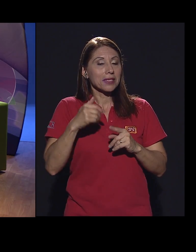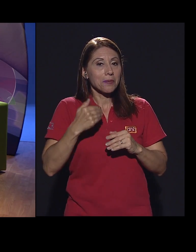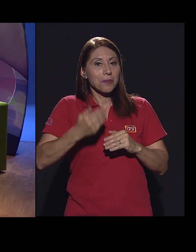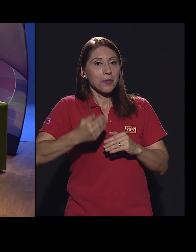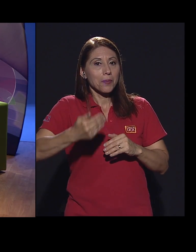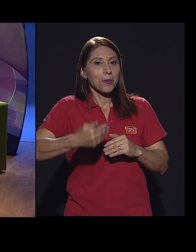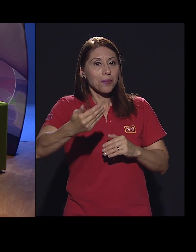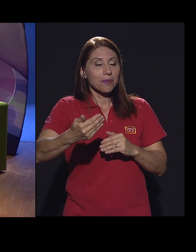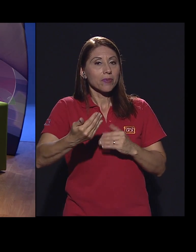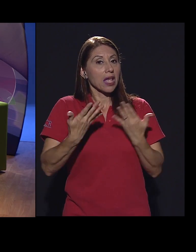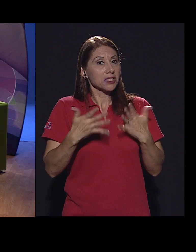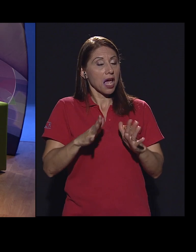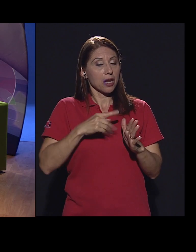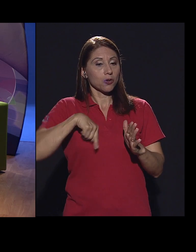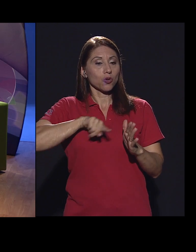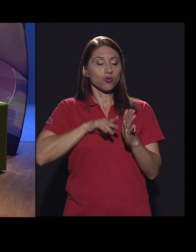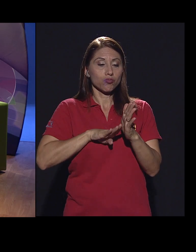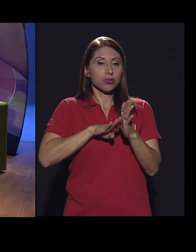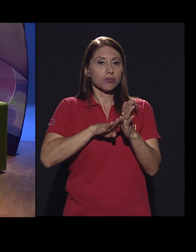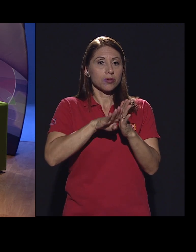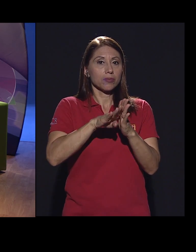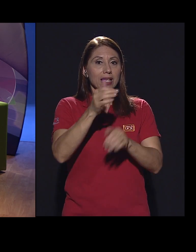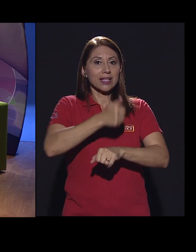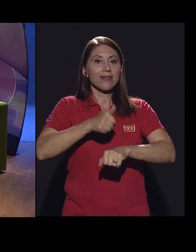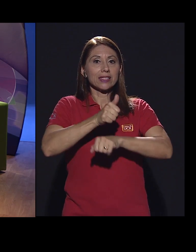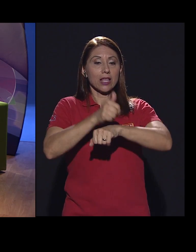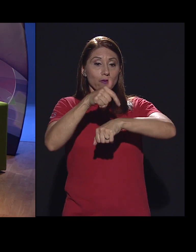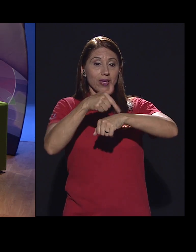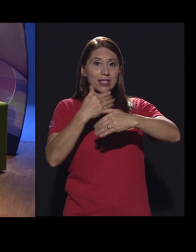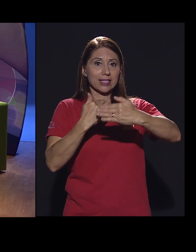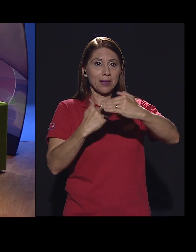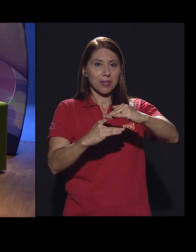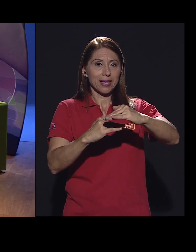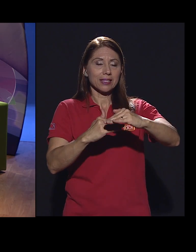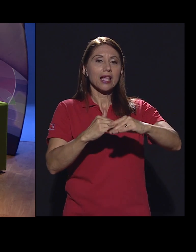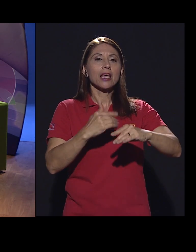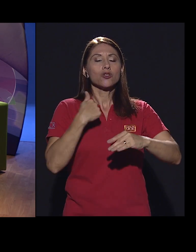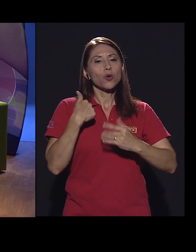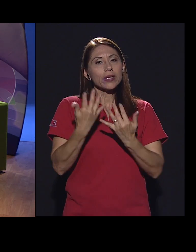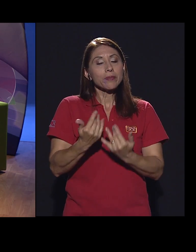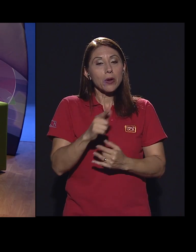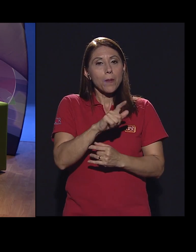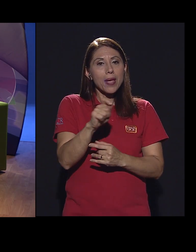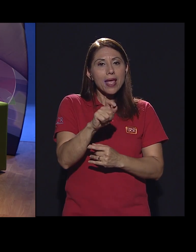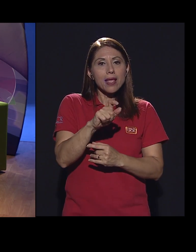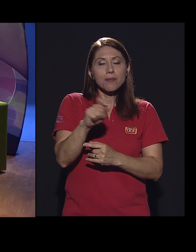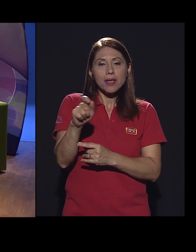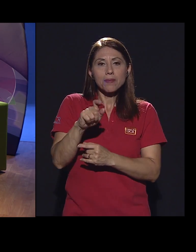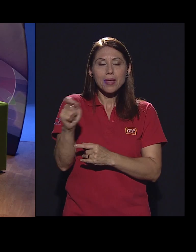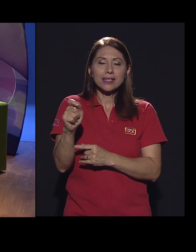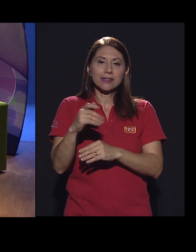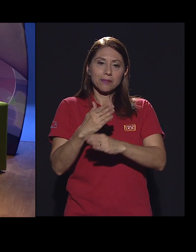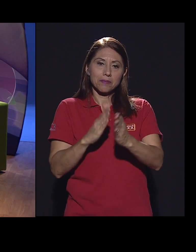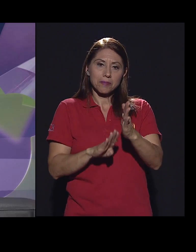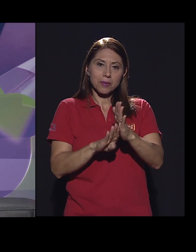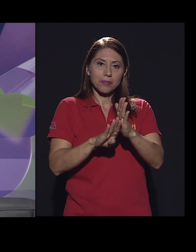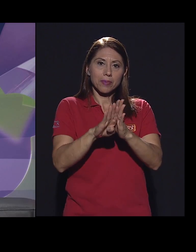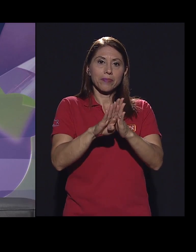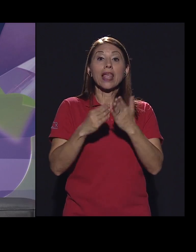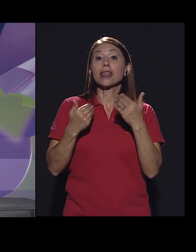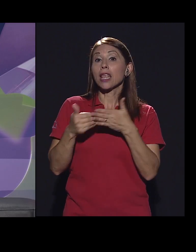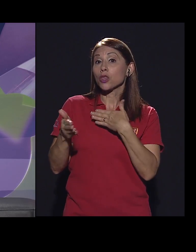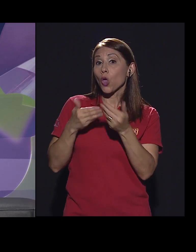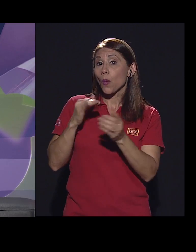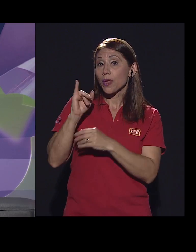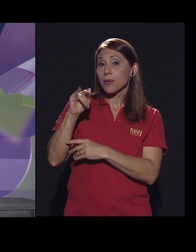avanzando, estableciendo fechas, límites a las diferentes organizaciones, y yo espero que mes a mes podamos tener un avance. De todos modos, el IPC